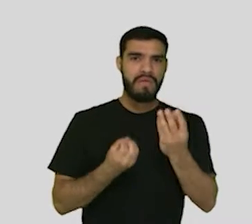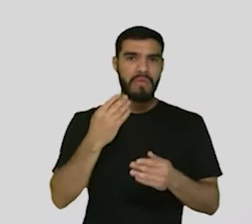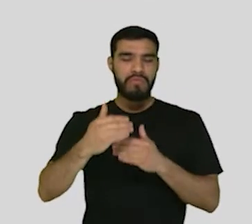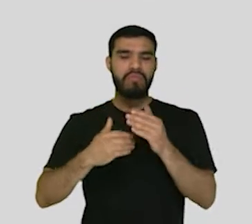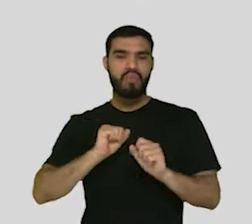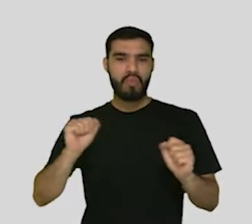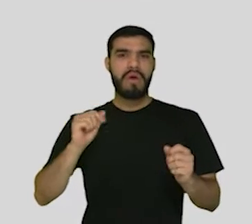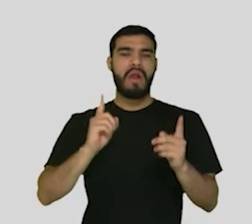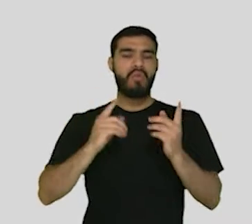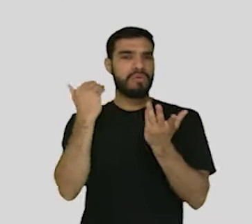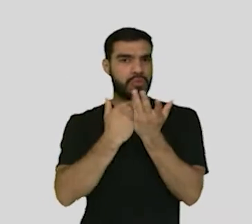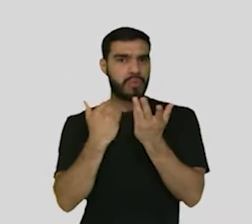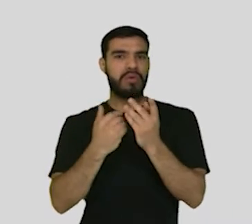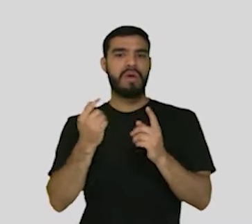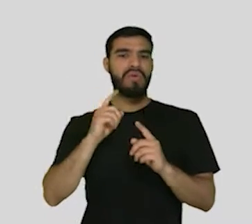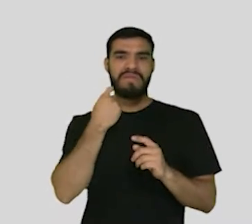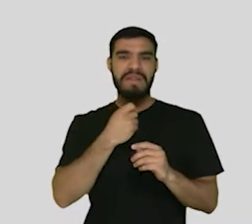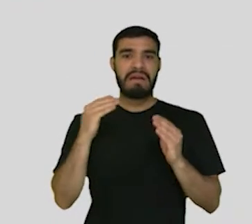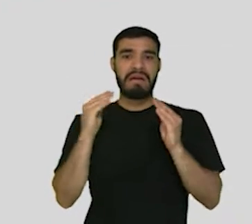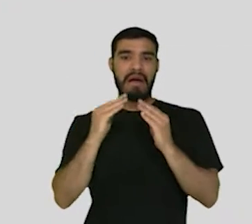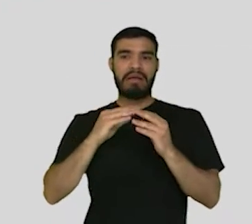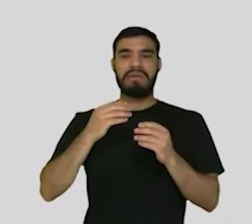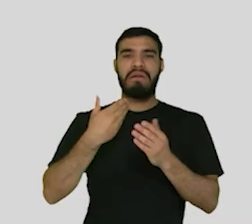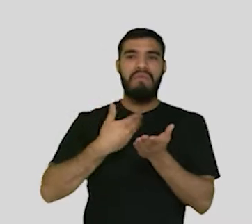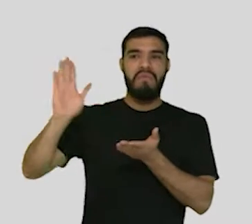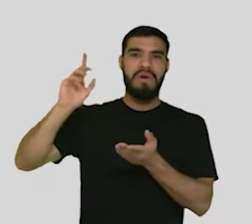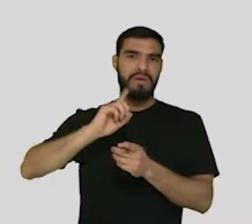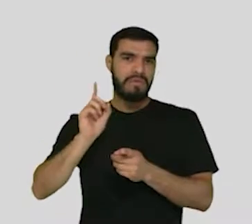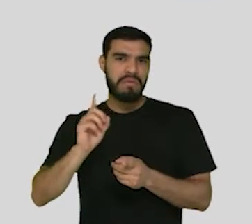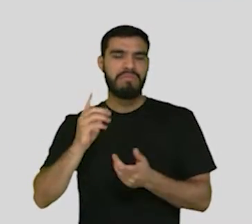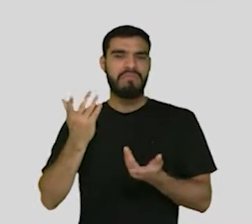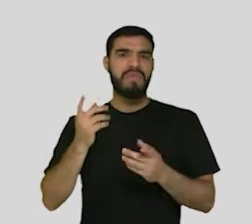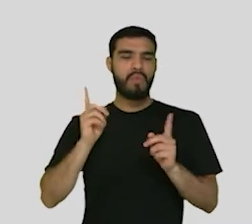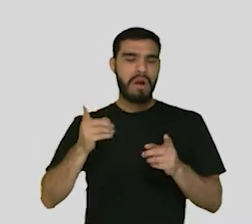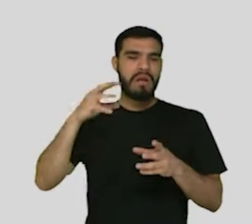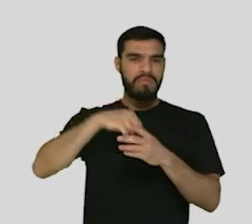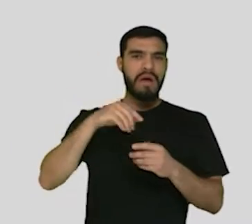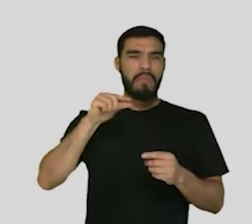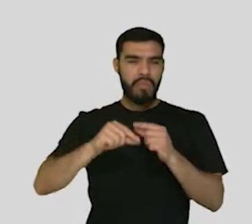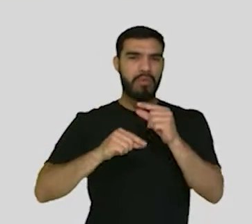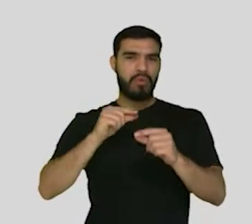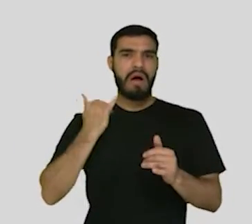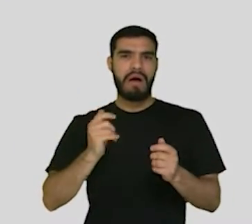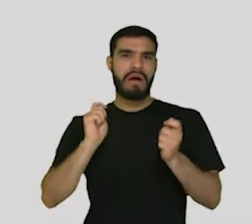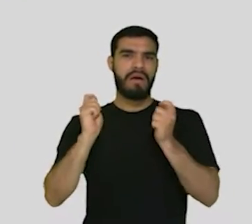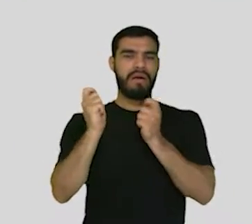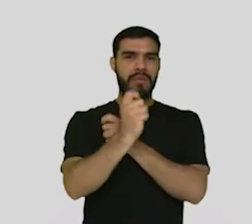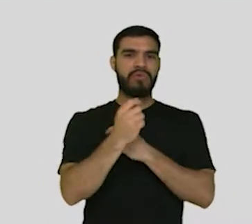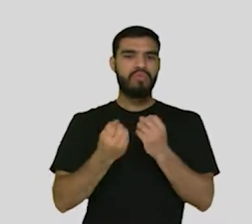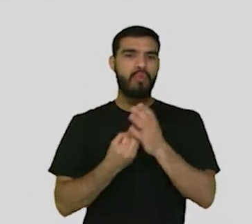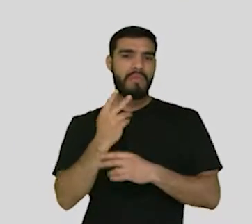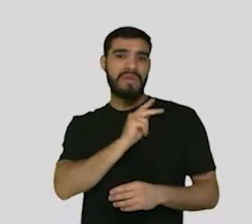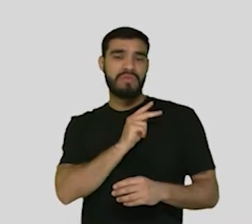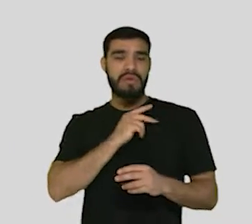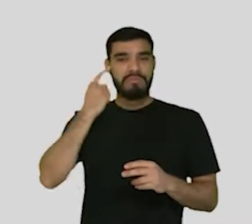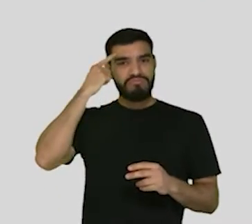e iñambo e jovo, nate coteme o sejo gapuwi, ayepa, oñe